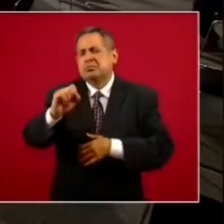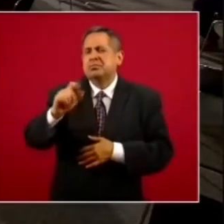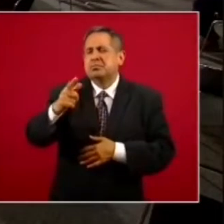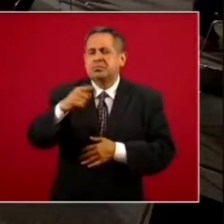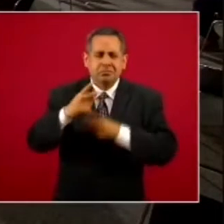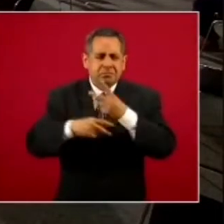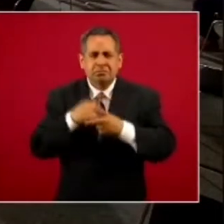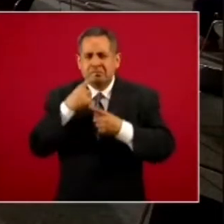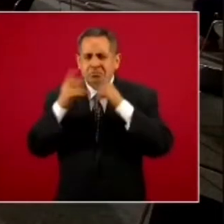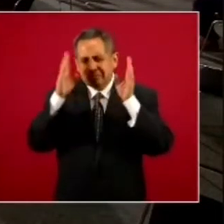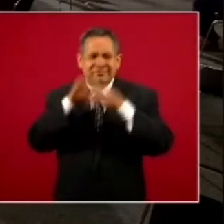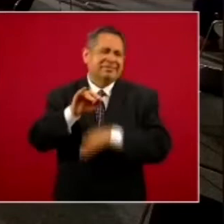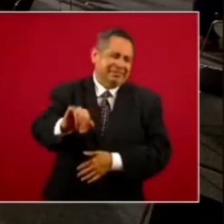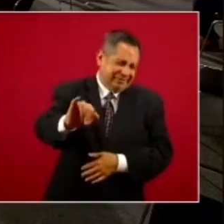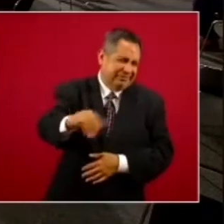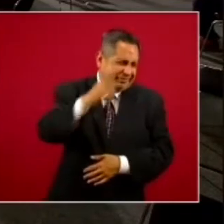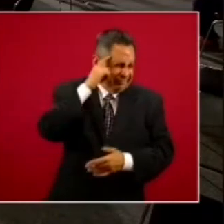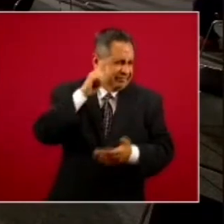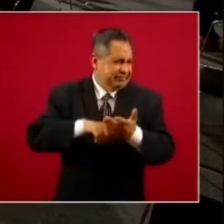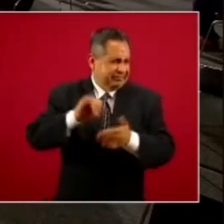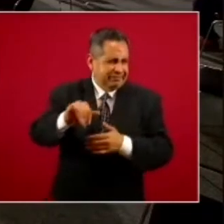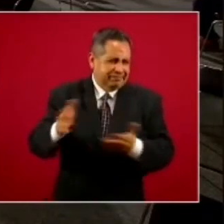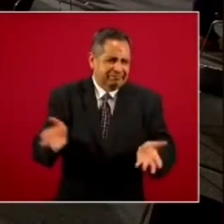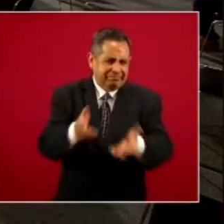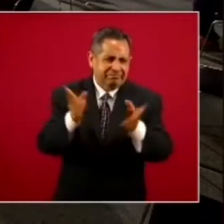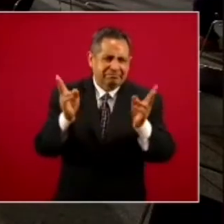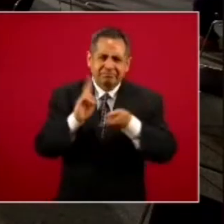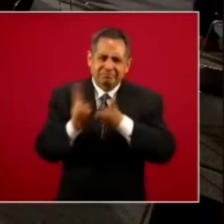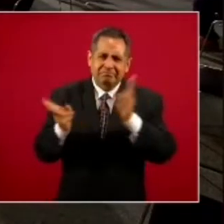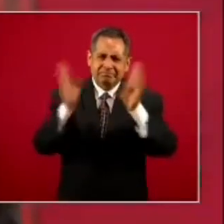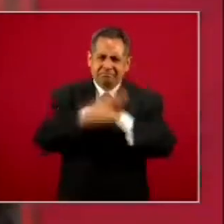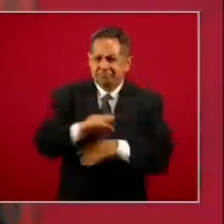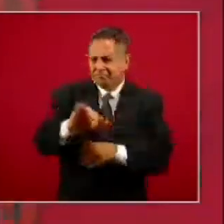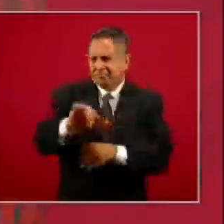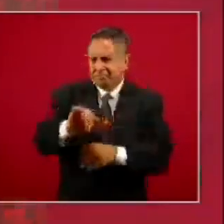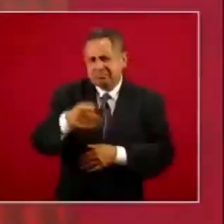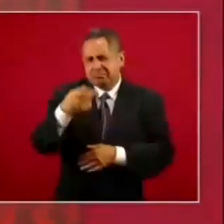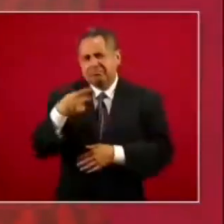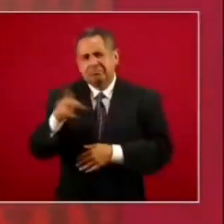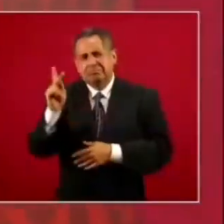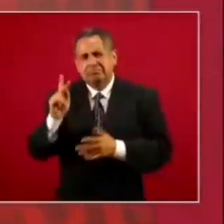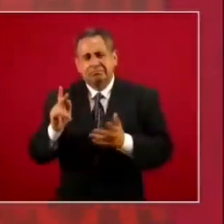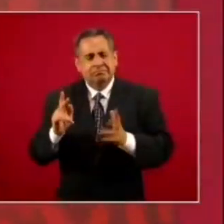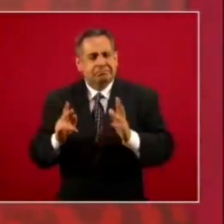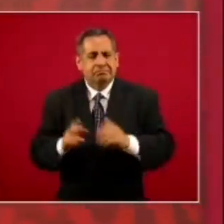creo que sí, que están abiertos al diálogo, pero